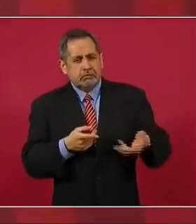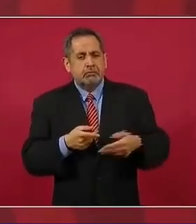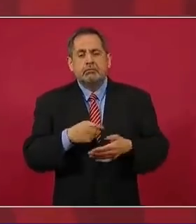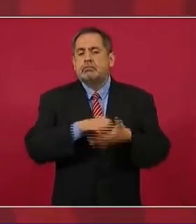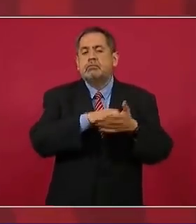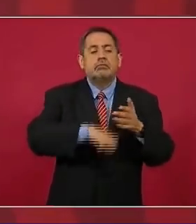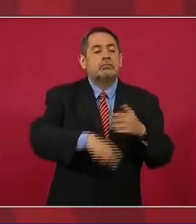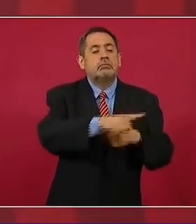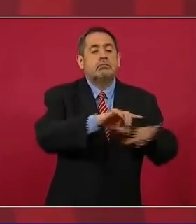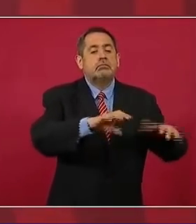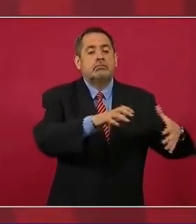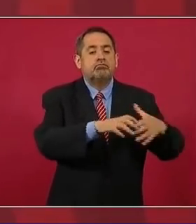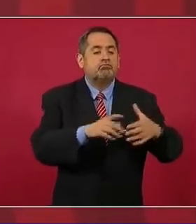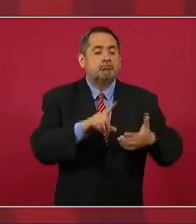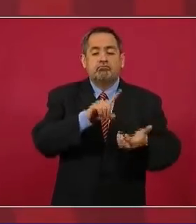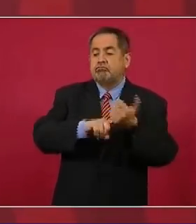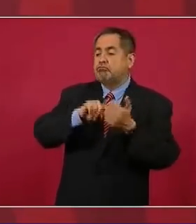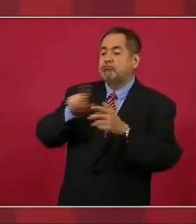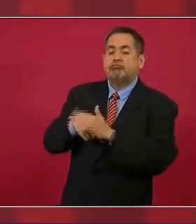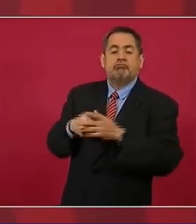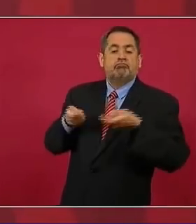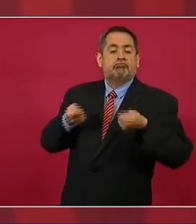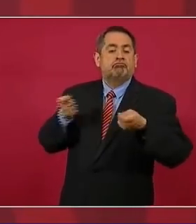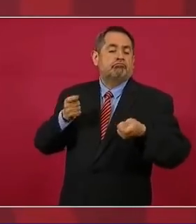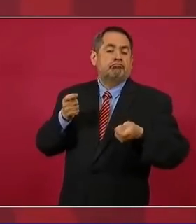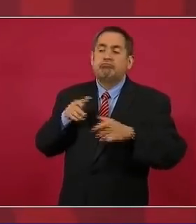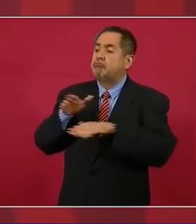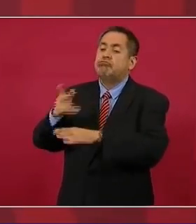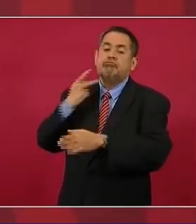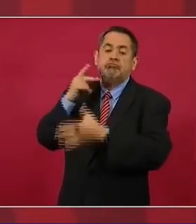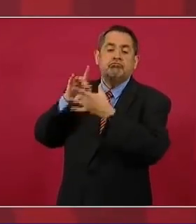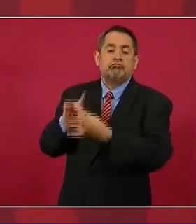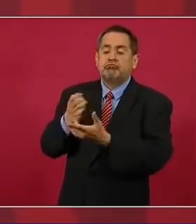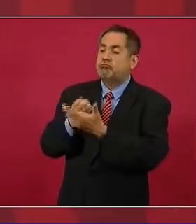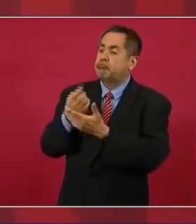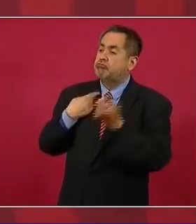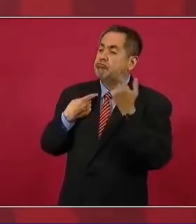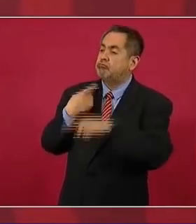manejaban la política económica,